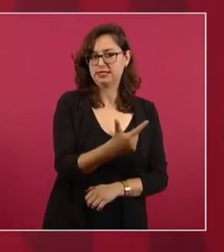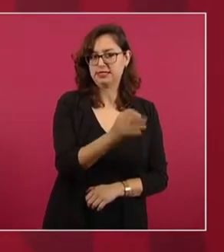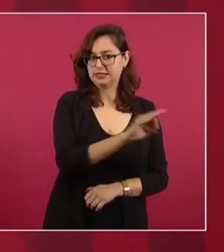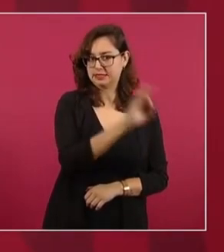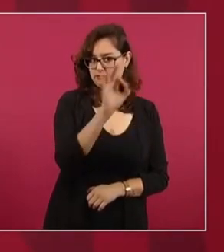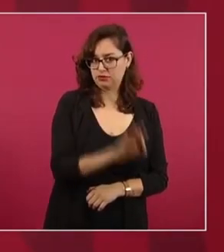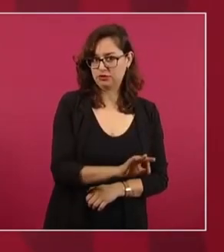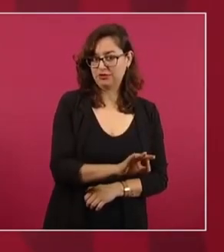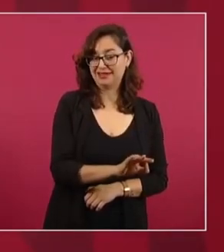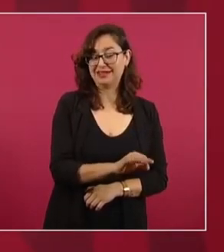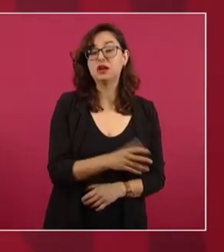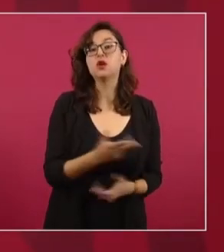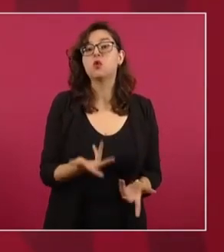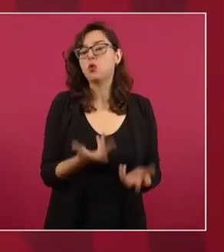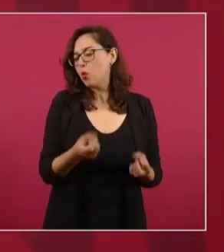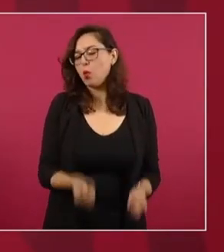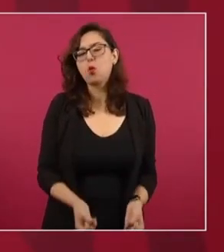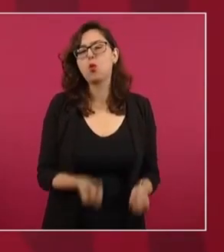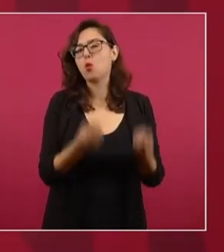1.2.